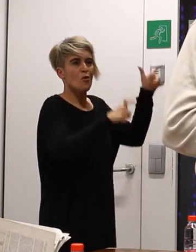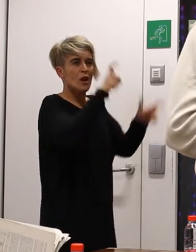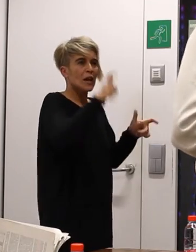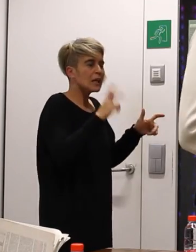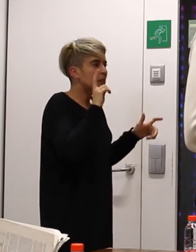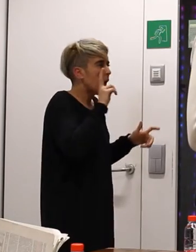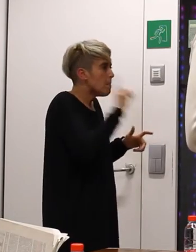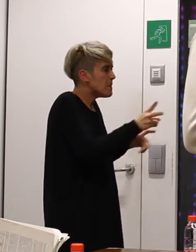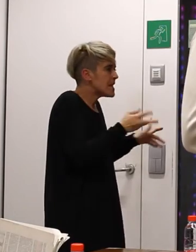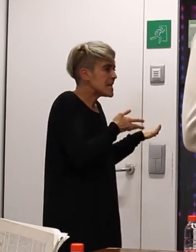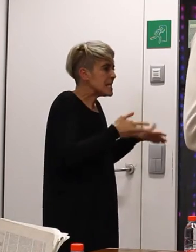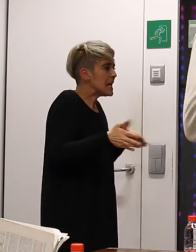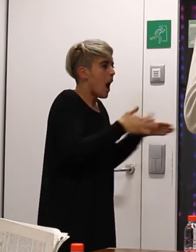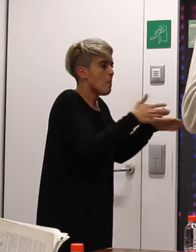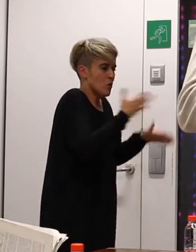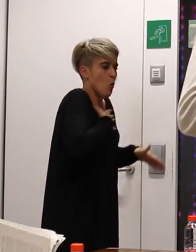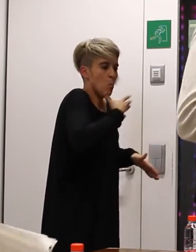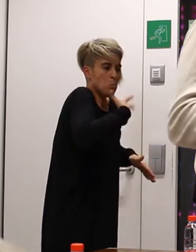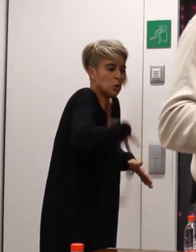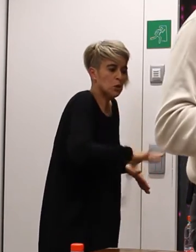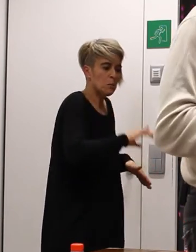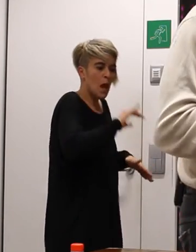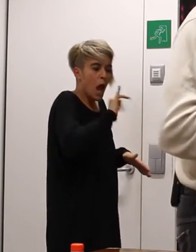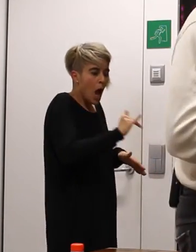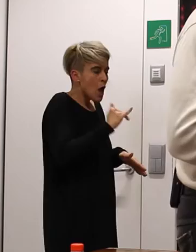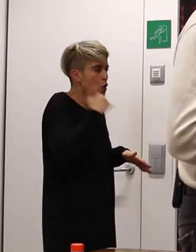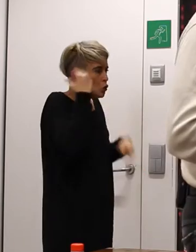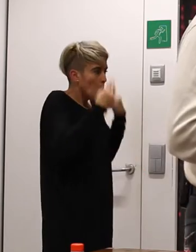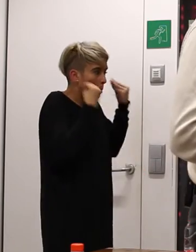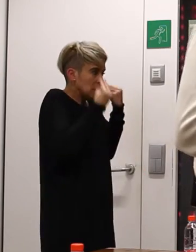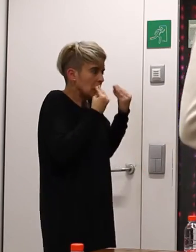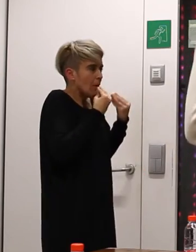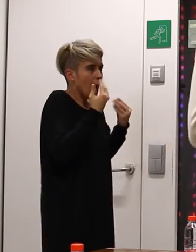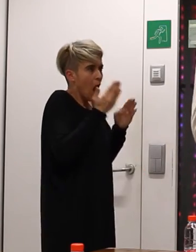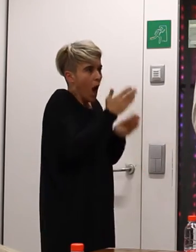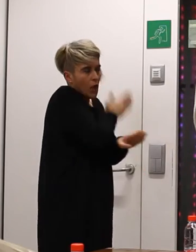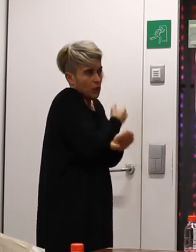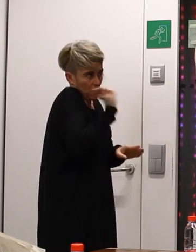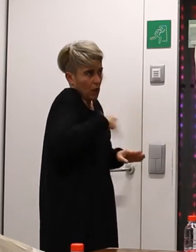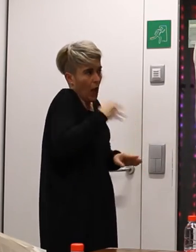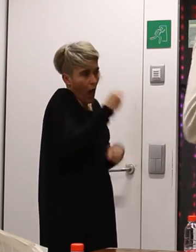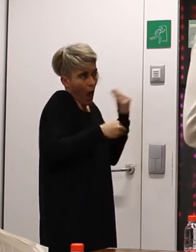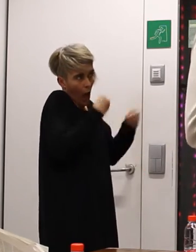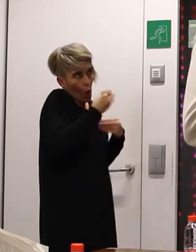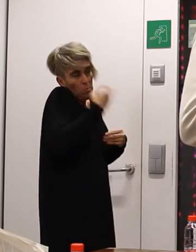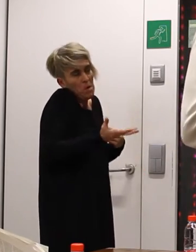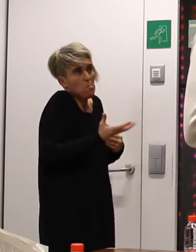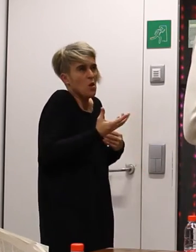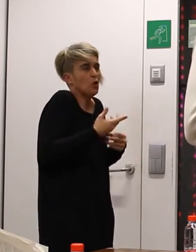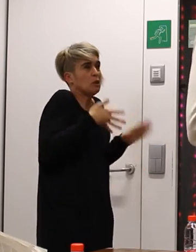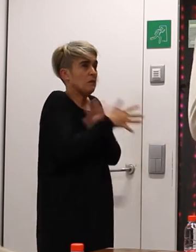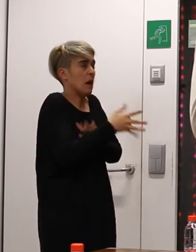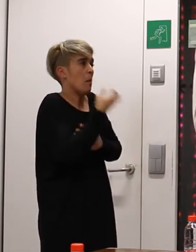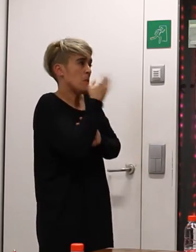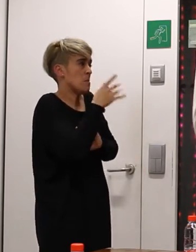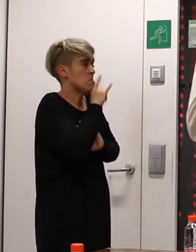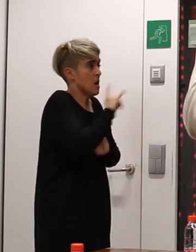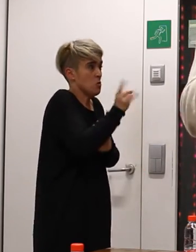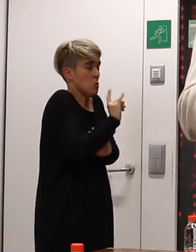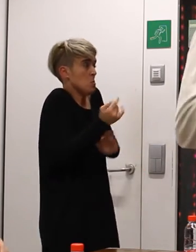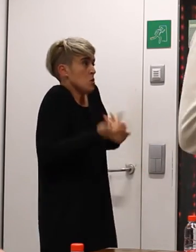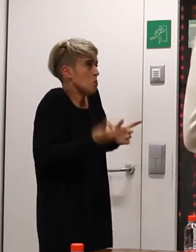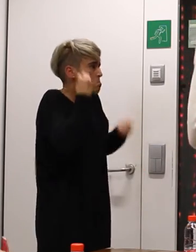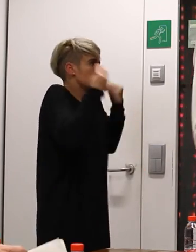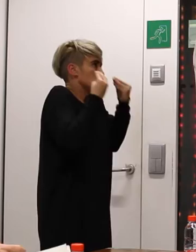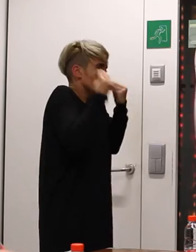hay otro mundo posible y que yo, que pensaba que lo estaba haciendo bastante bien, pues ni bien ni mal estaba en un punto del camino que desde luego no era ni mucho